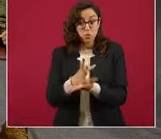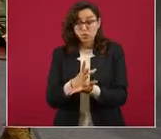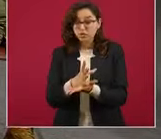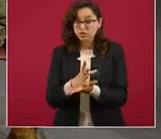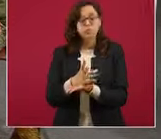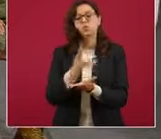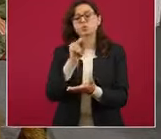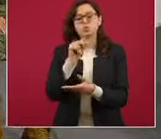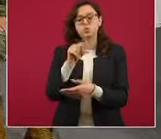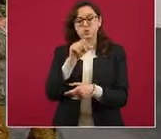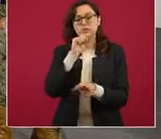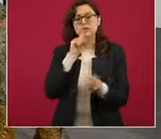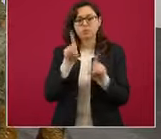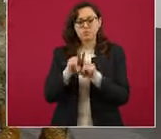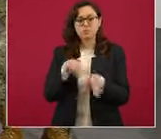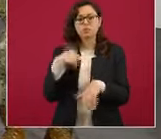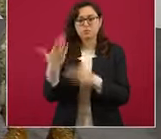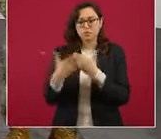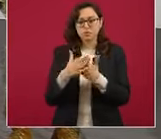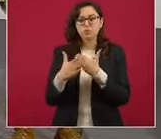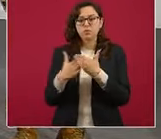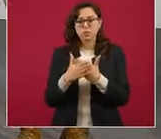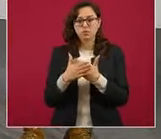la entrega de enseres.